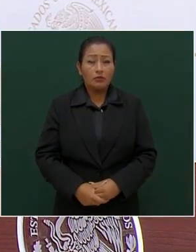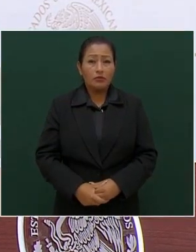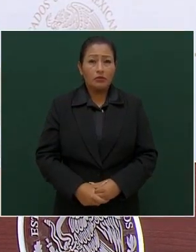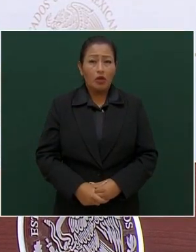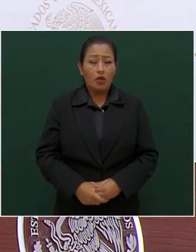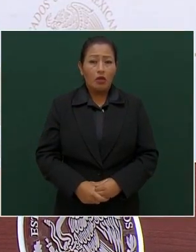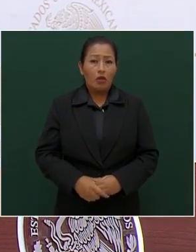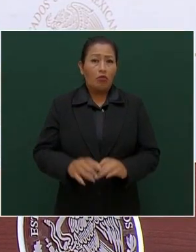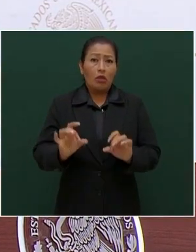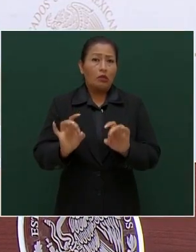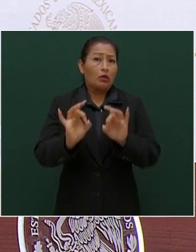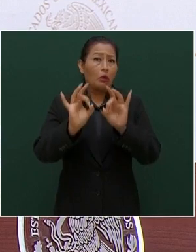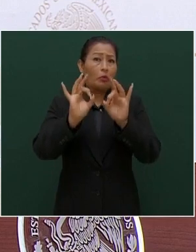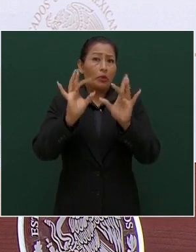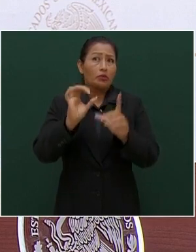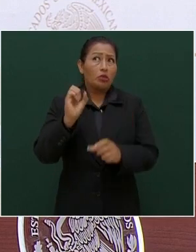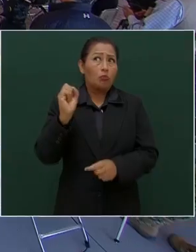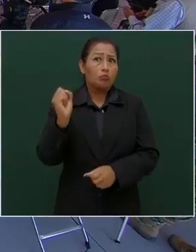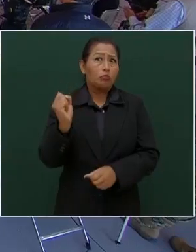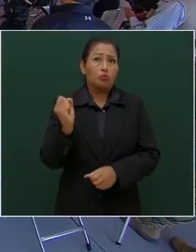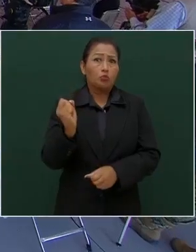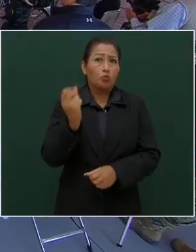por suerte,